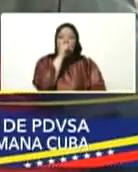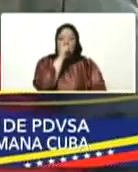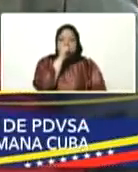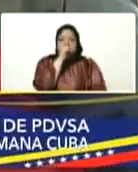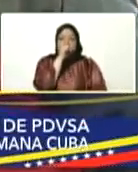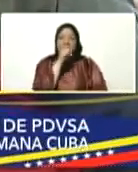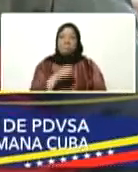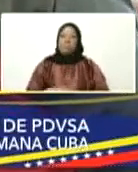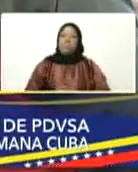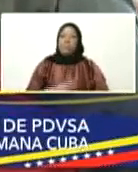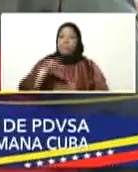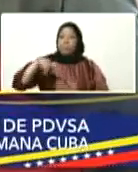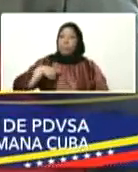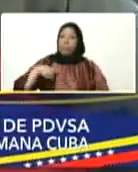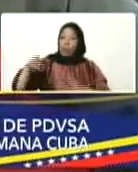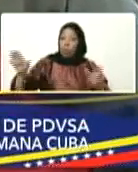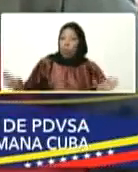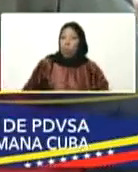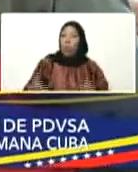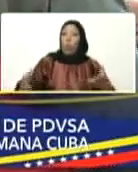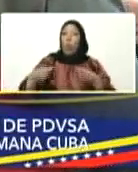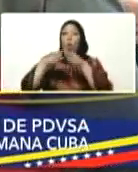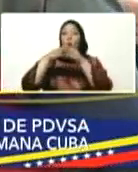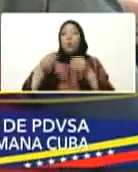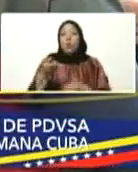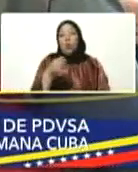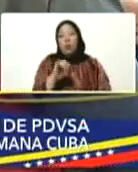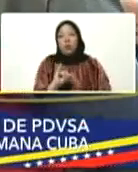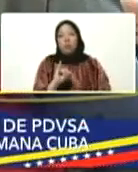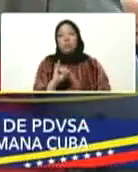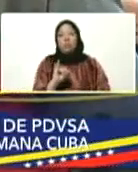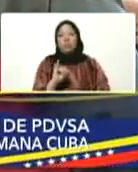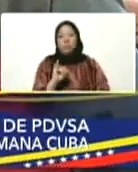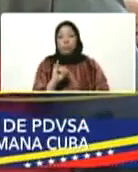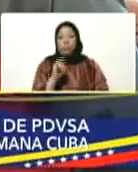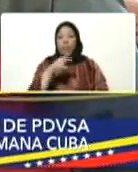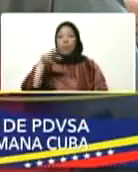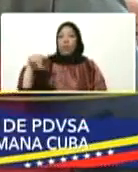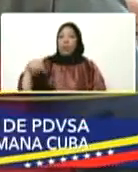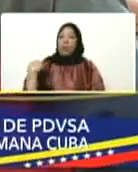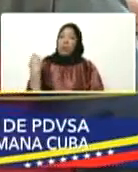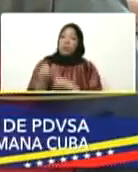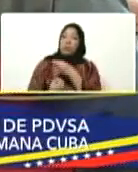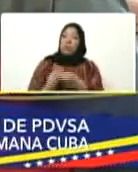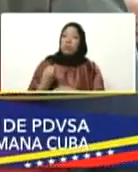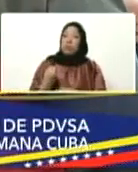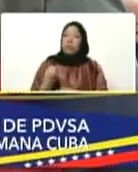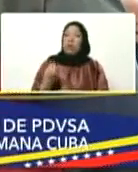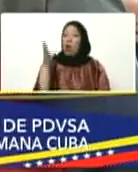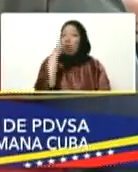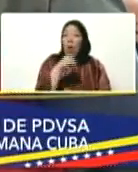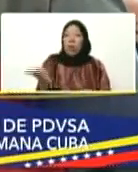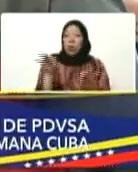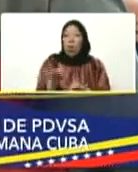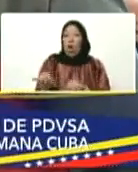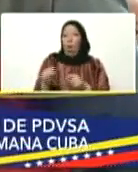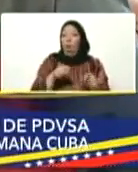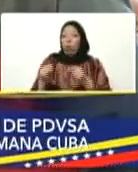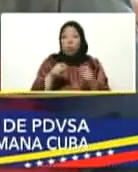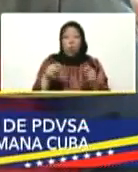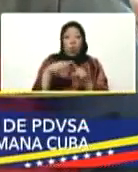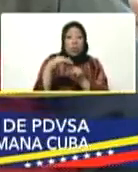eso nos motivó a poner todo lo que teníamos y a no ceder hasta no tener la situación controlada,